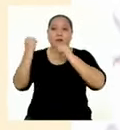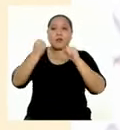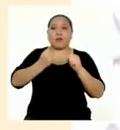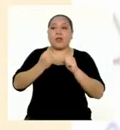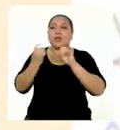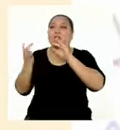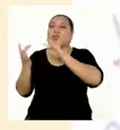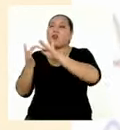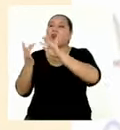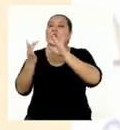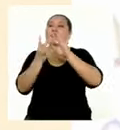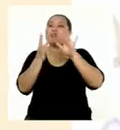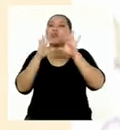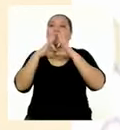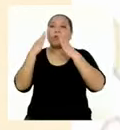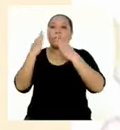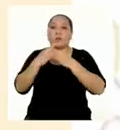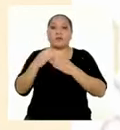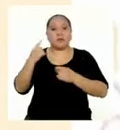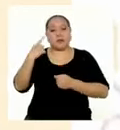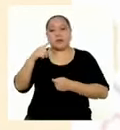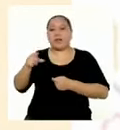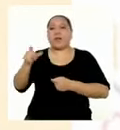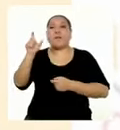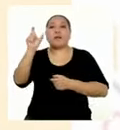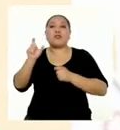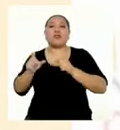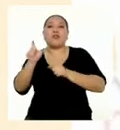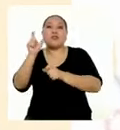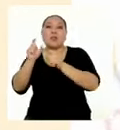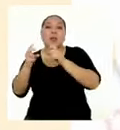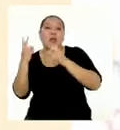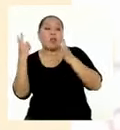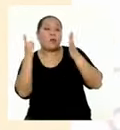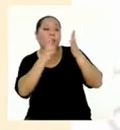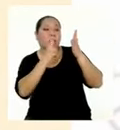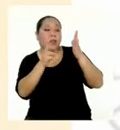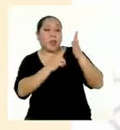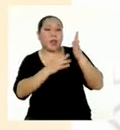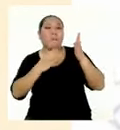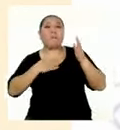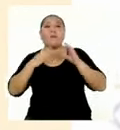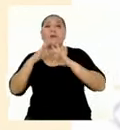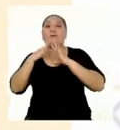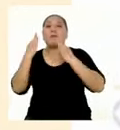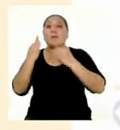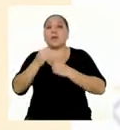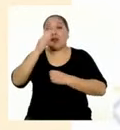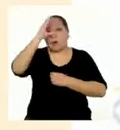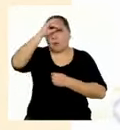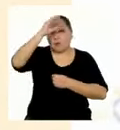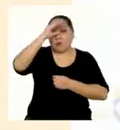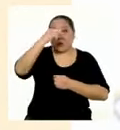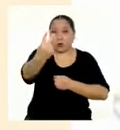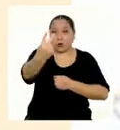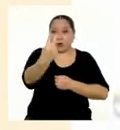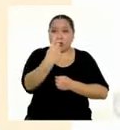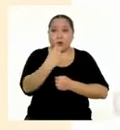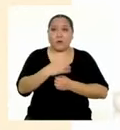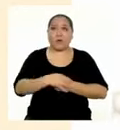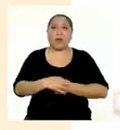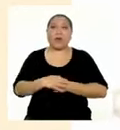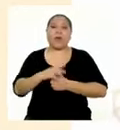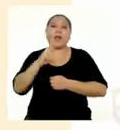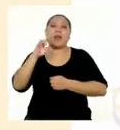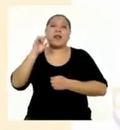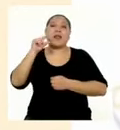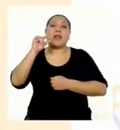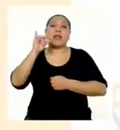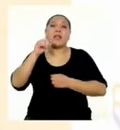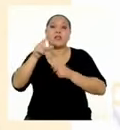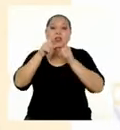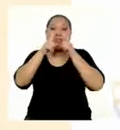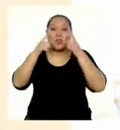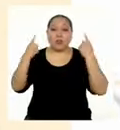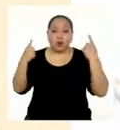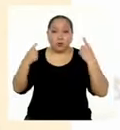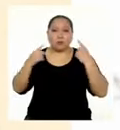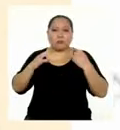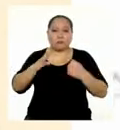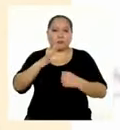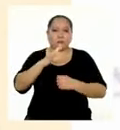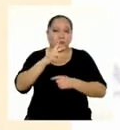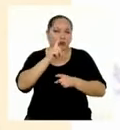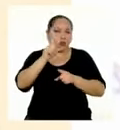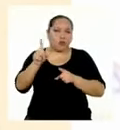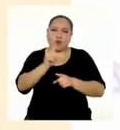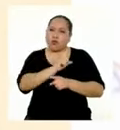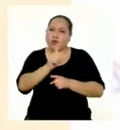Mi destinatario es mi familia y la de las chicas y chicos que nos están viendo. El registro es coloquial y determiné que haría